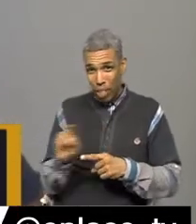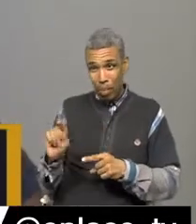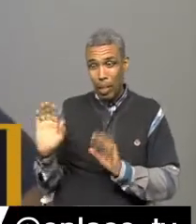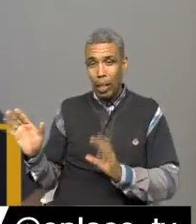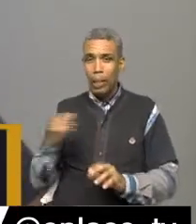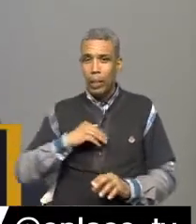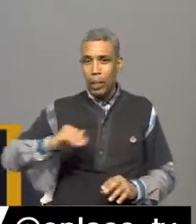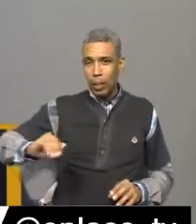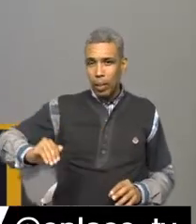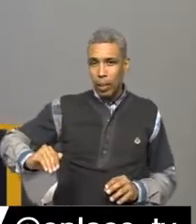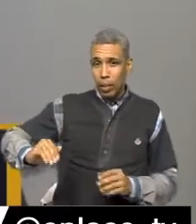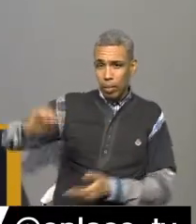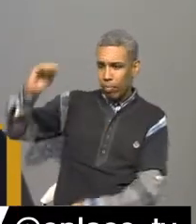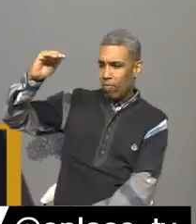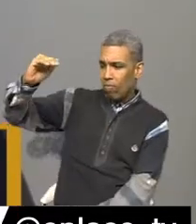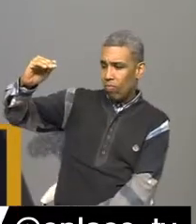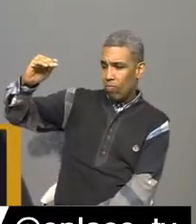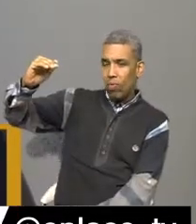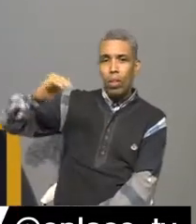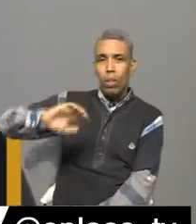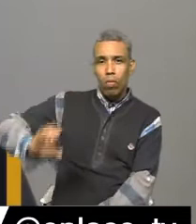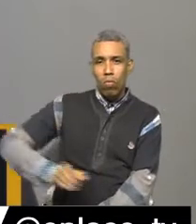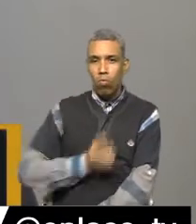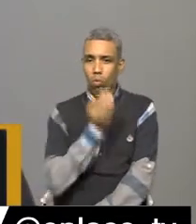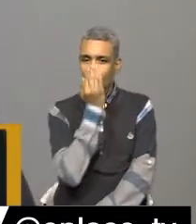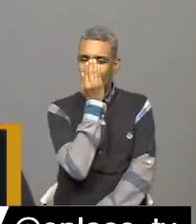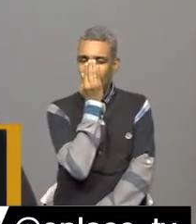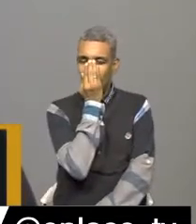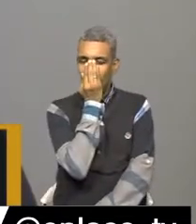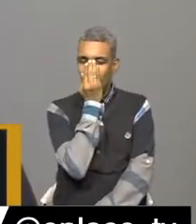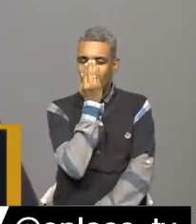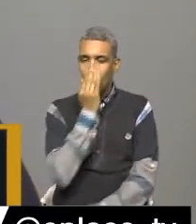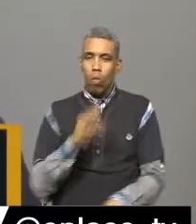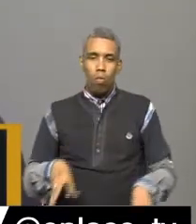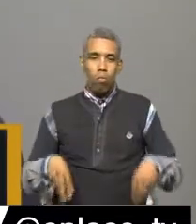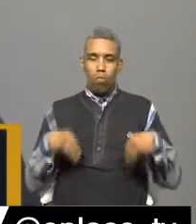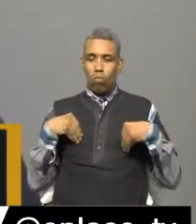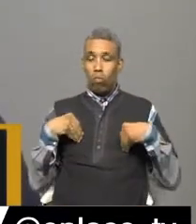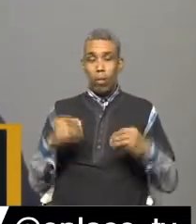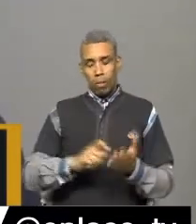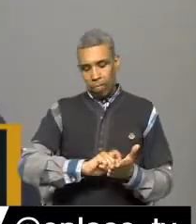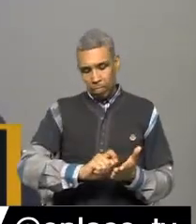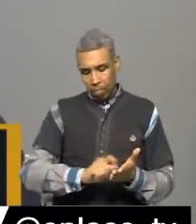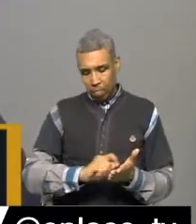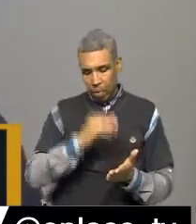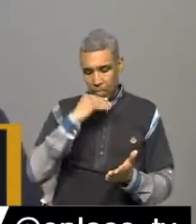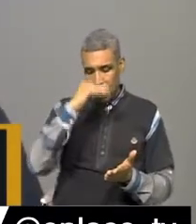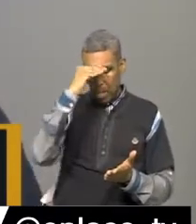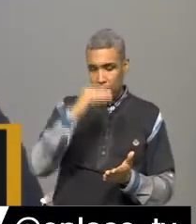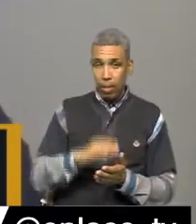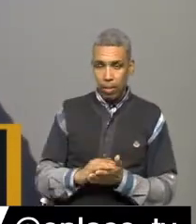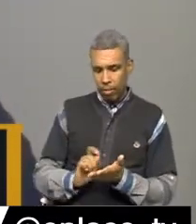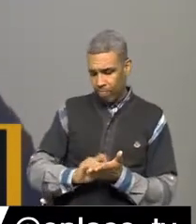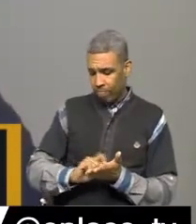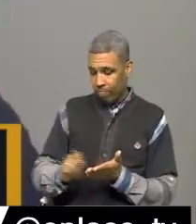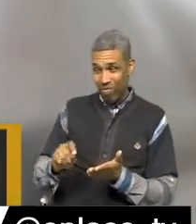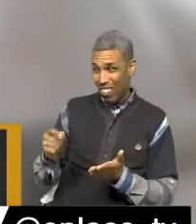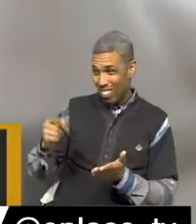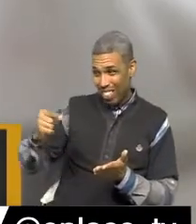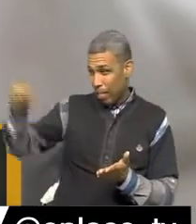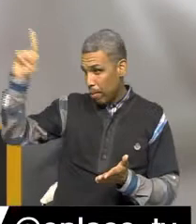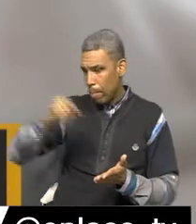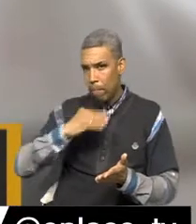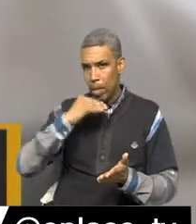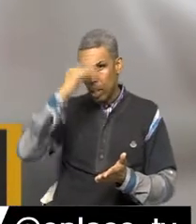ese tiempo le salió una remisión a Medellín. Al principio se negó porque primero estaba muy delicado, no aguantaba el traslado.